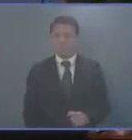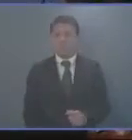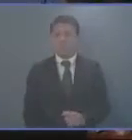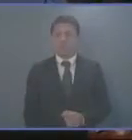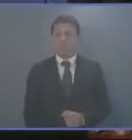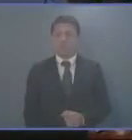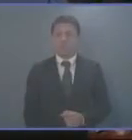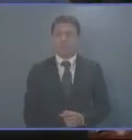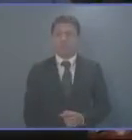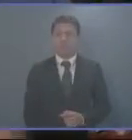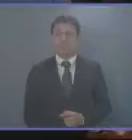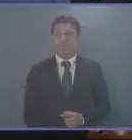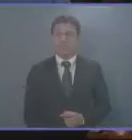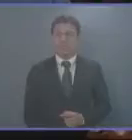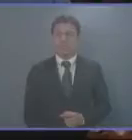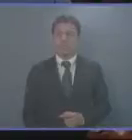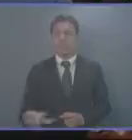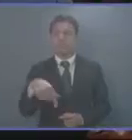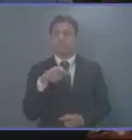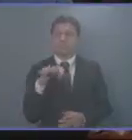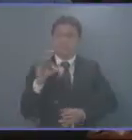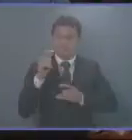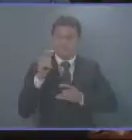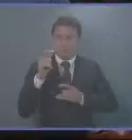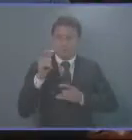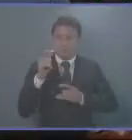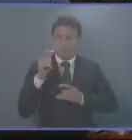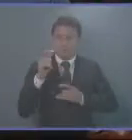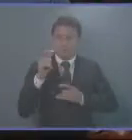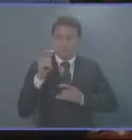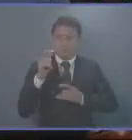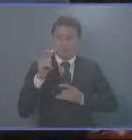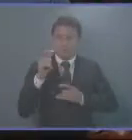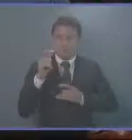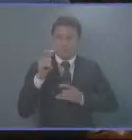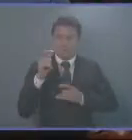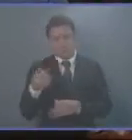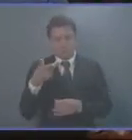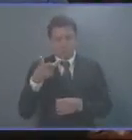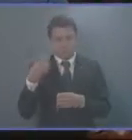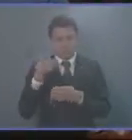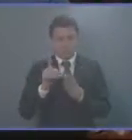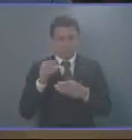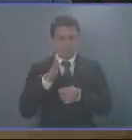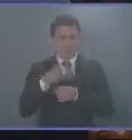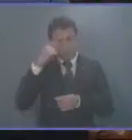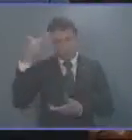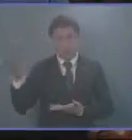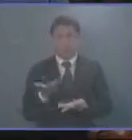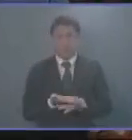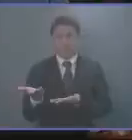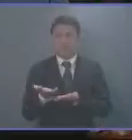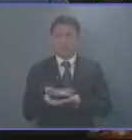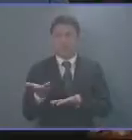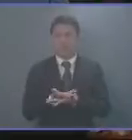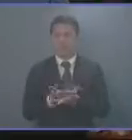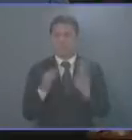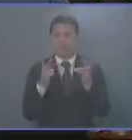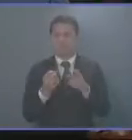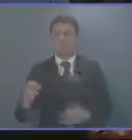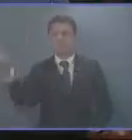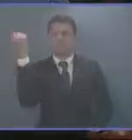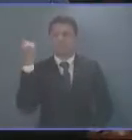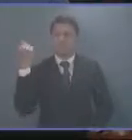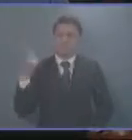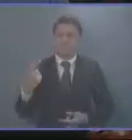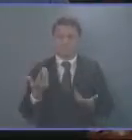presidente, para que ingrese esta pieza y espero pues que tenga el apoyo también de los demás colegas diputados, porque este es un tema bien importante que ya